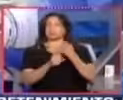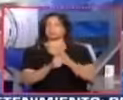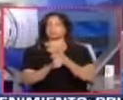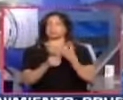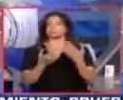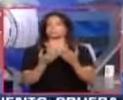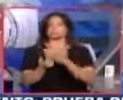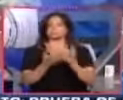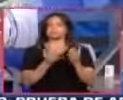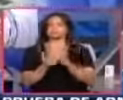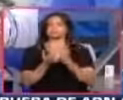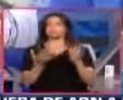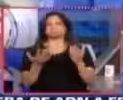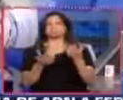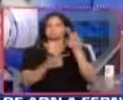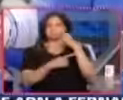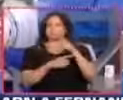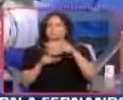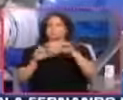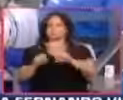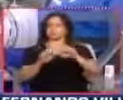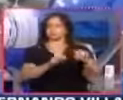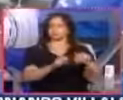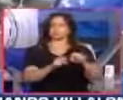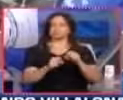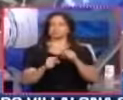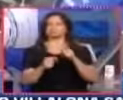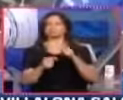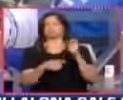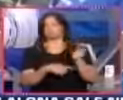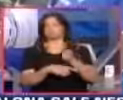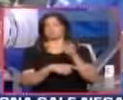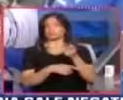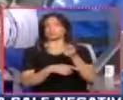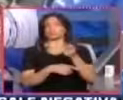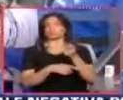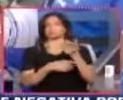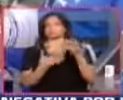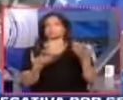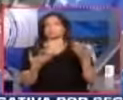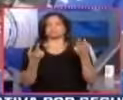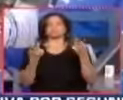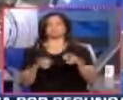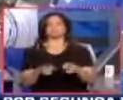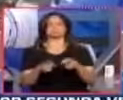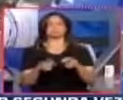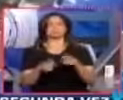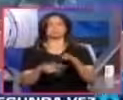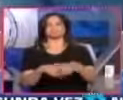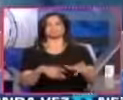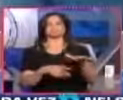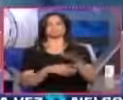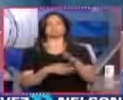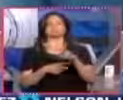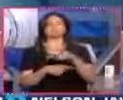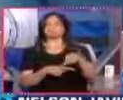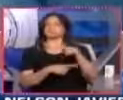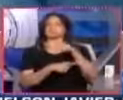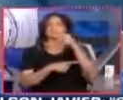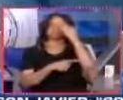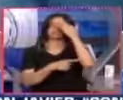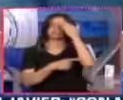trabajando arduamente para detener estos actos delincuenciales que se dan en esta zona. Y ellos